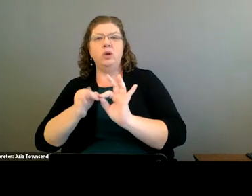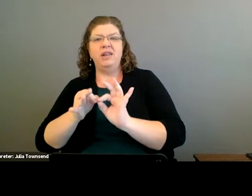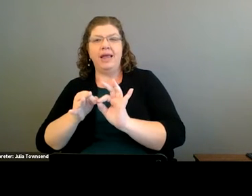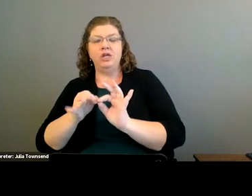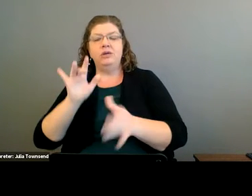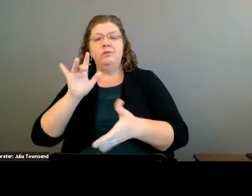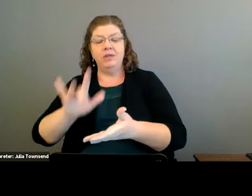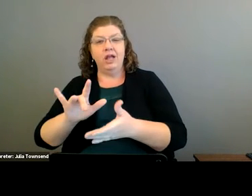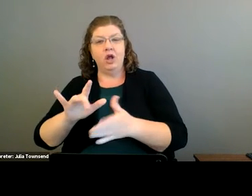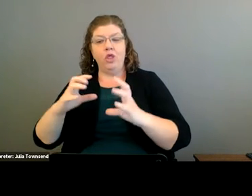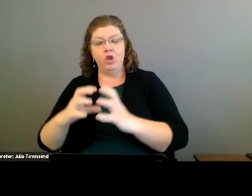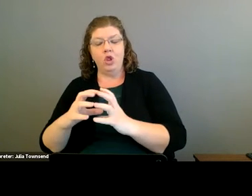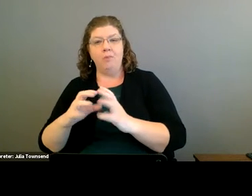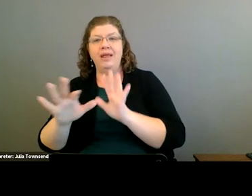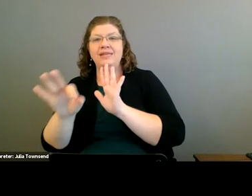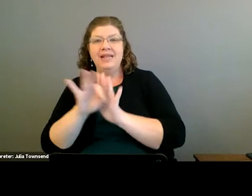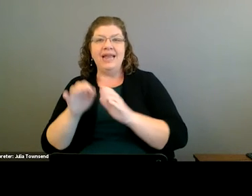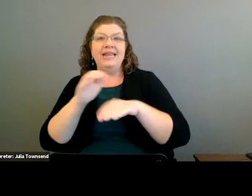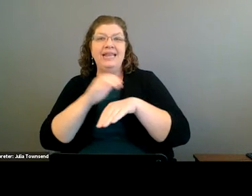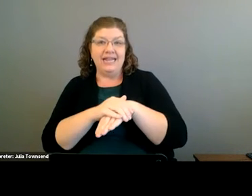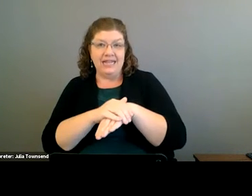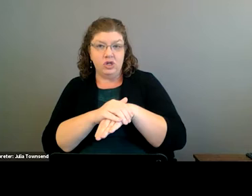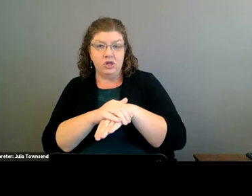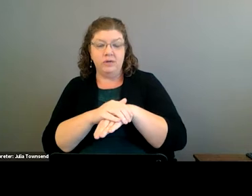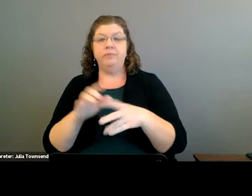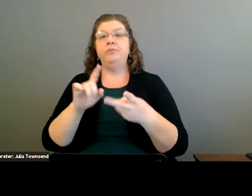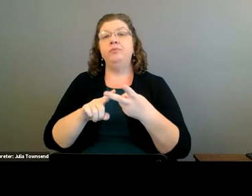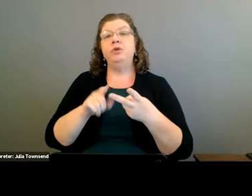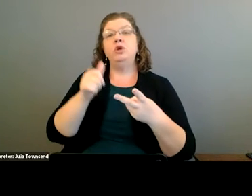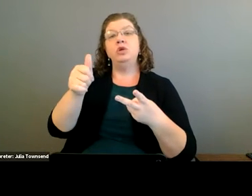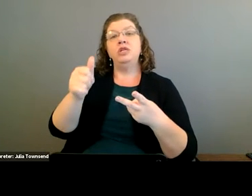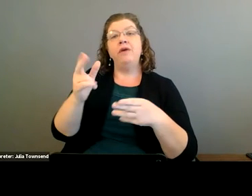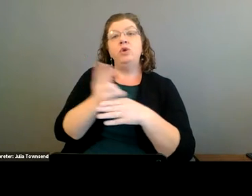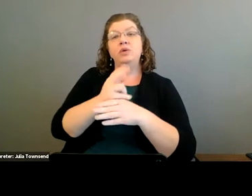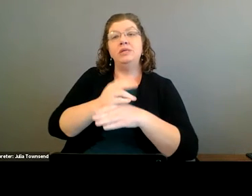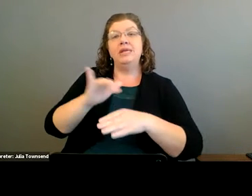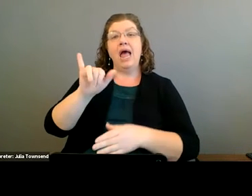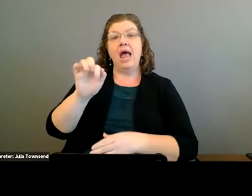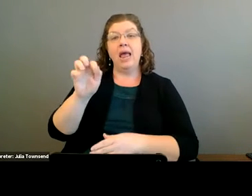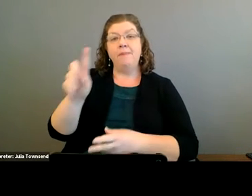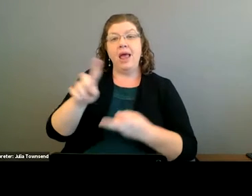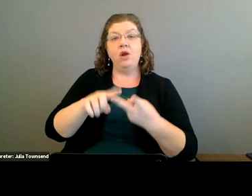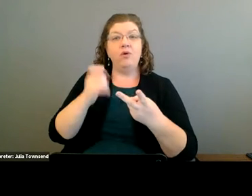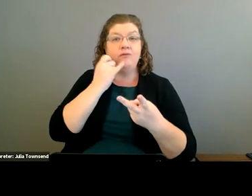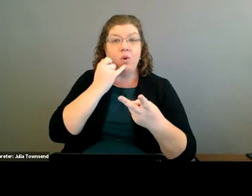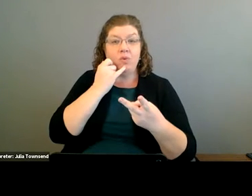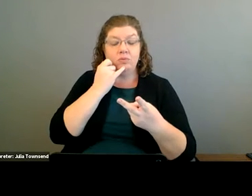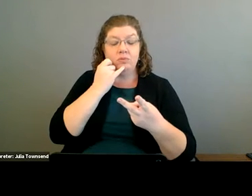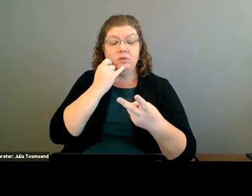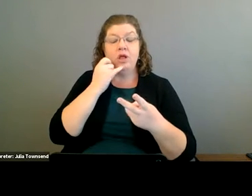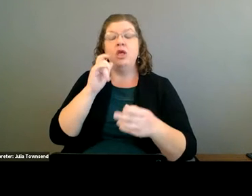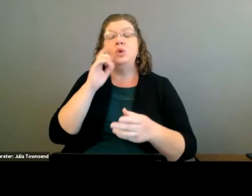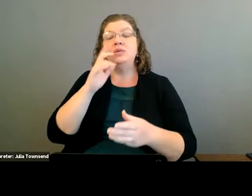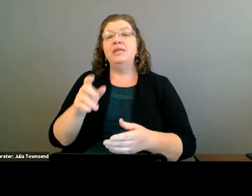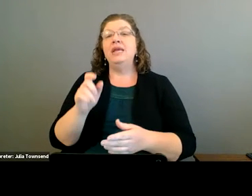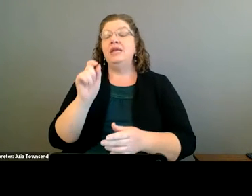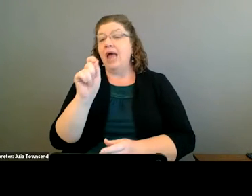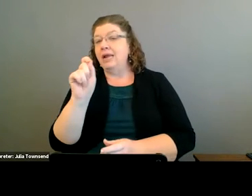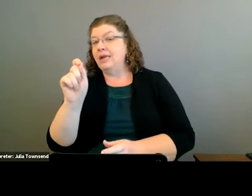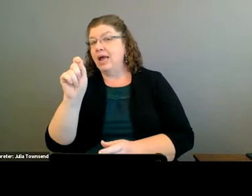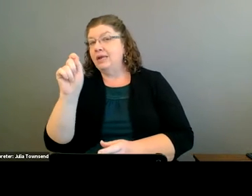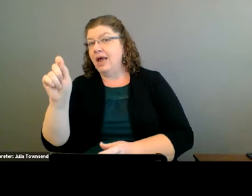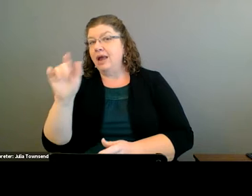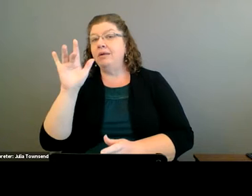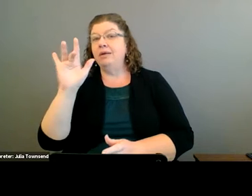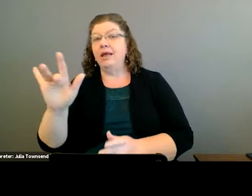interpretación. Por favor, haga clic en el icono de globo y seleccione su idioma. Si usted está usando su iPad o su teléfono, localice el menú de tres